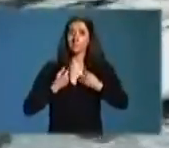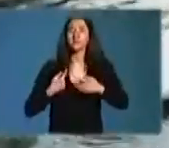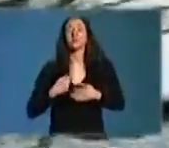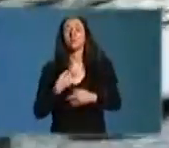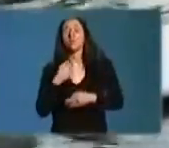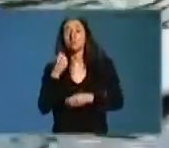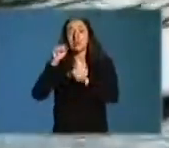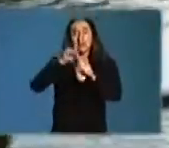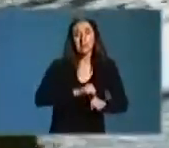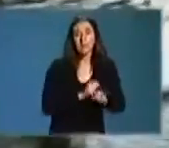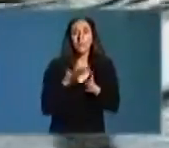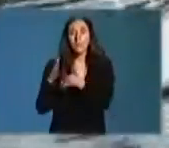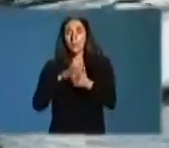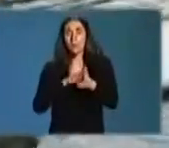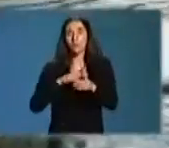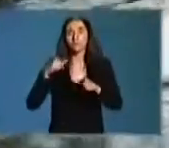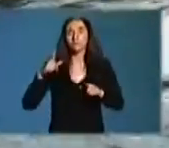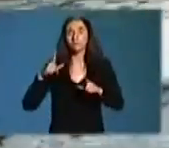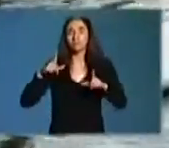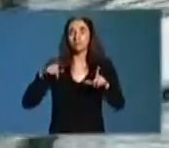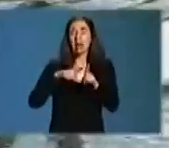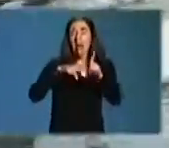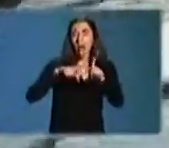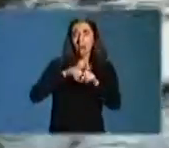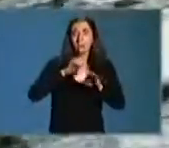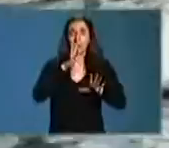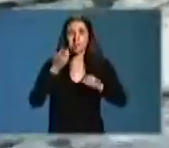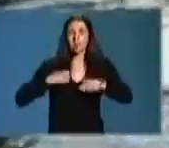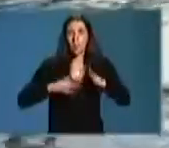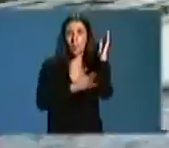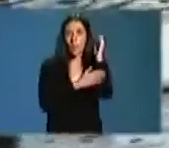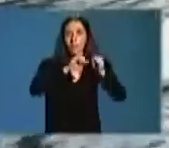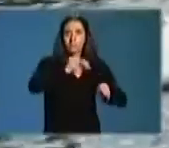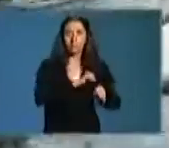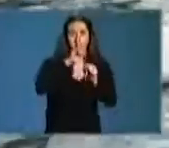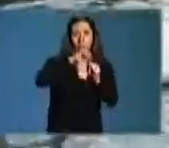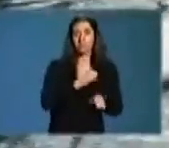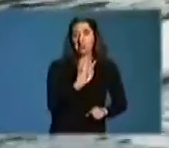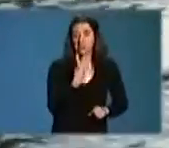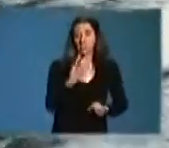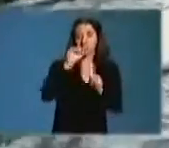o menos cuando como tengo obra su costo el cambiando cada tres